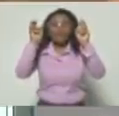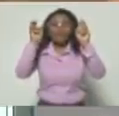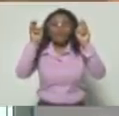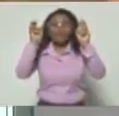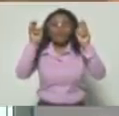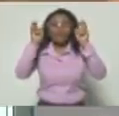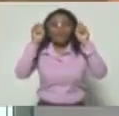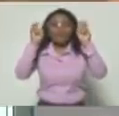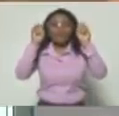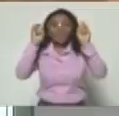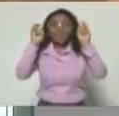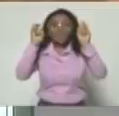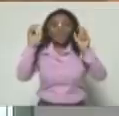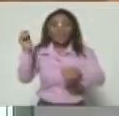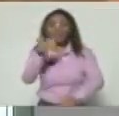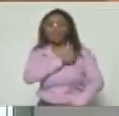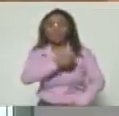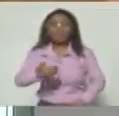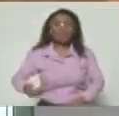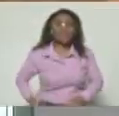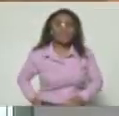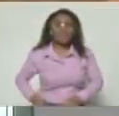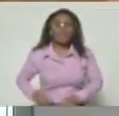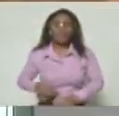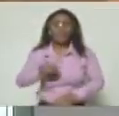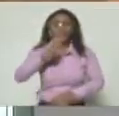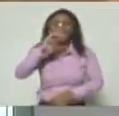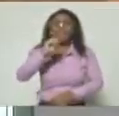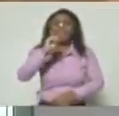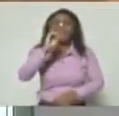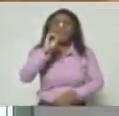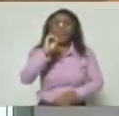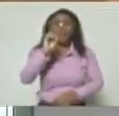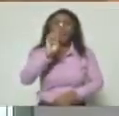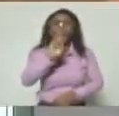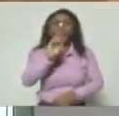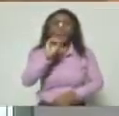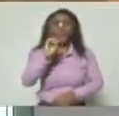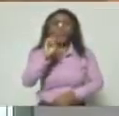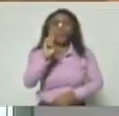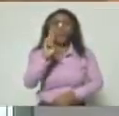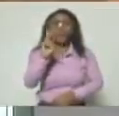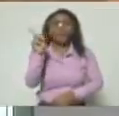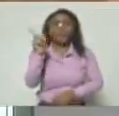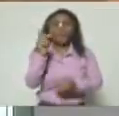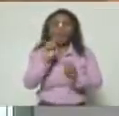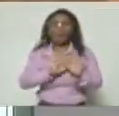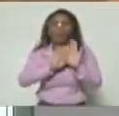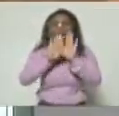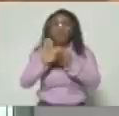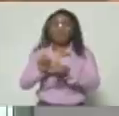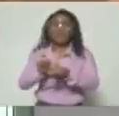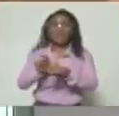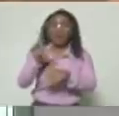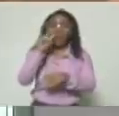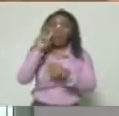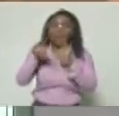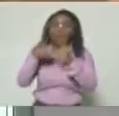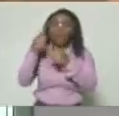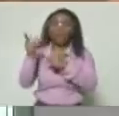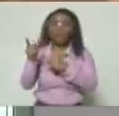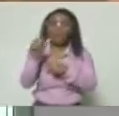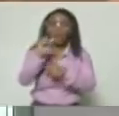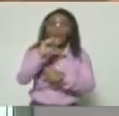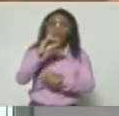La doctrina del presidente James Monroe, que fue por supuesto reforzada por John Quincy Adams